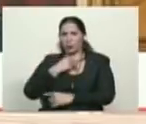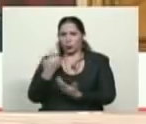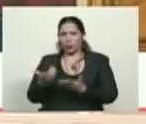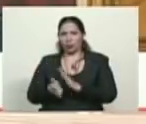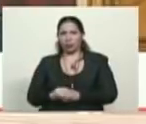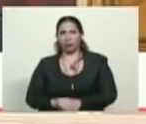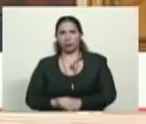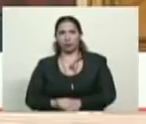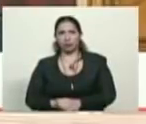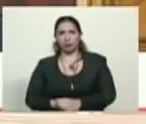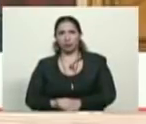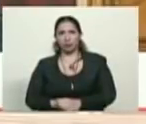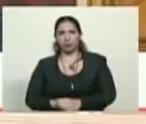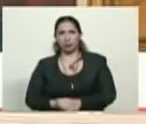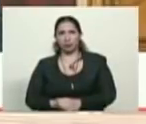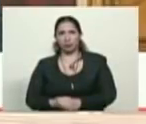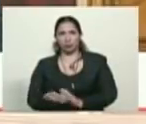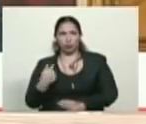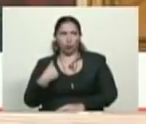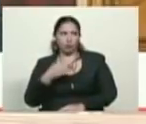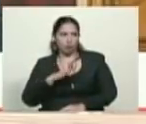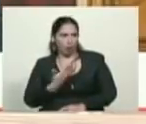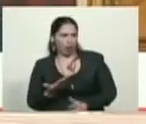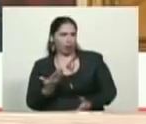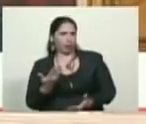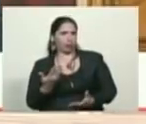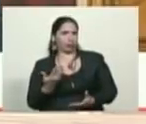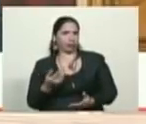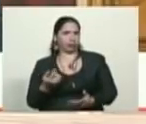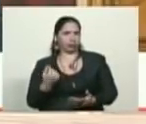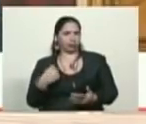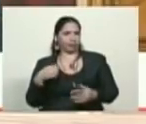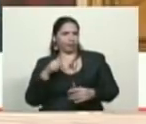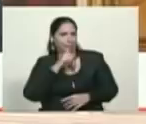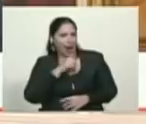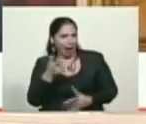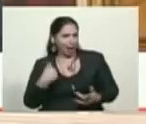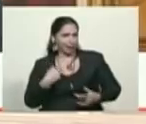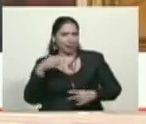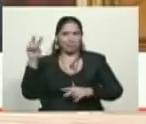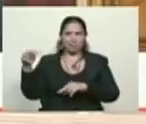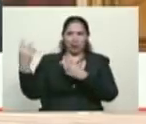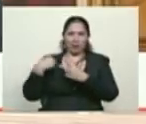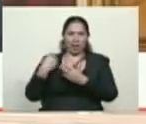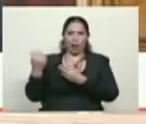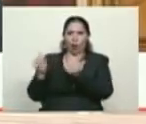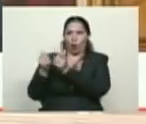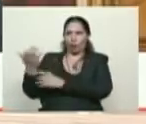Digo, si aquí me puedo salir yo rayado si me ven contigo, ¿no? Él es el furrial, pues.